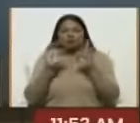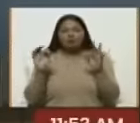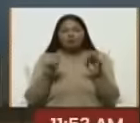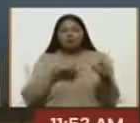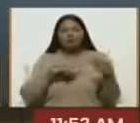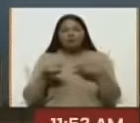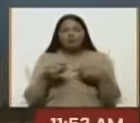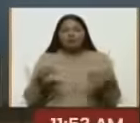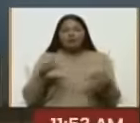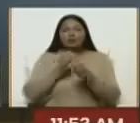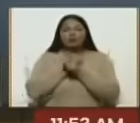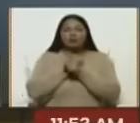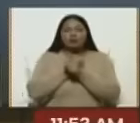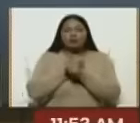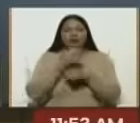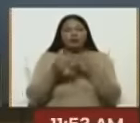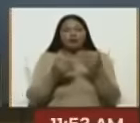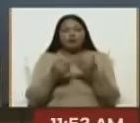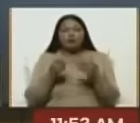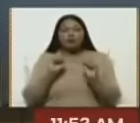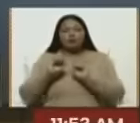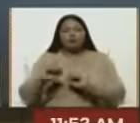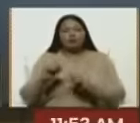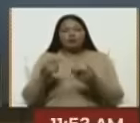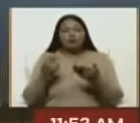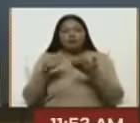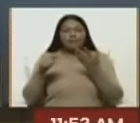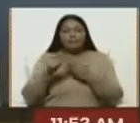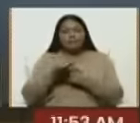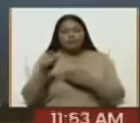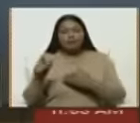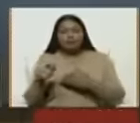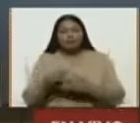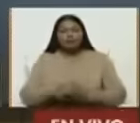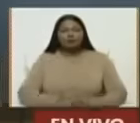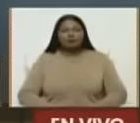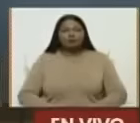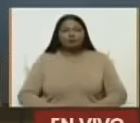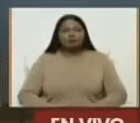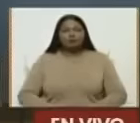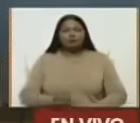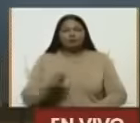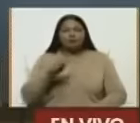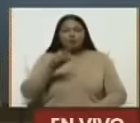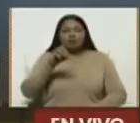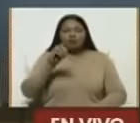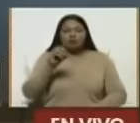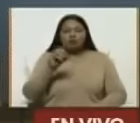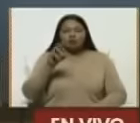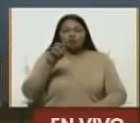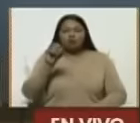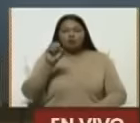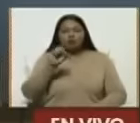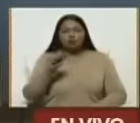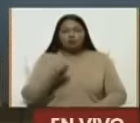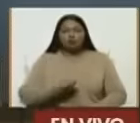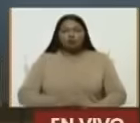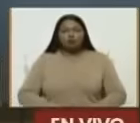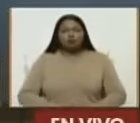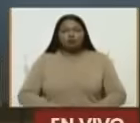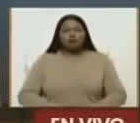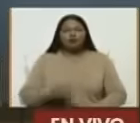de aprehensión contra los sujetos Aldo Rosso Vargas y Ricardo